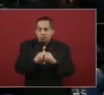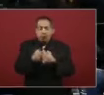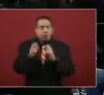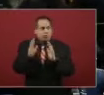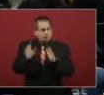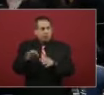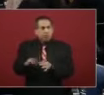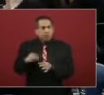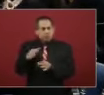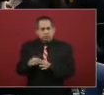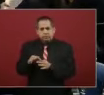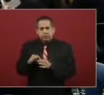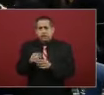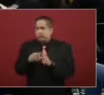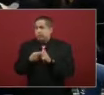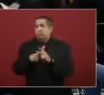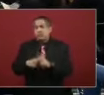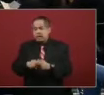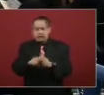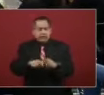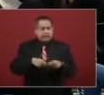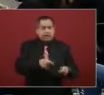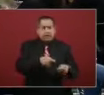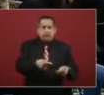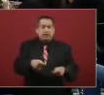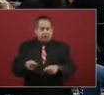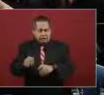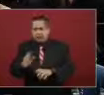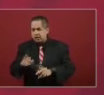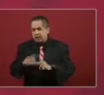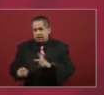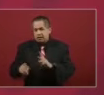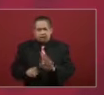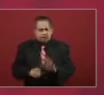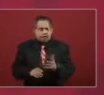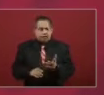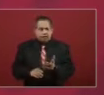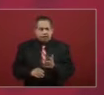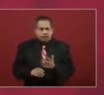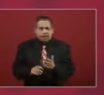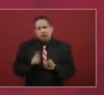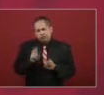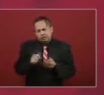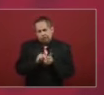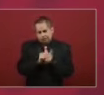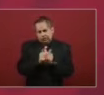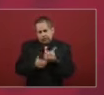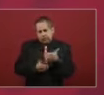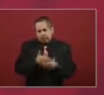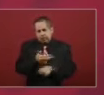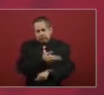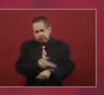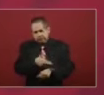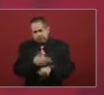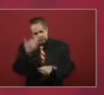están aplicándose, desde luego. Es un proceso,